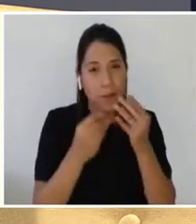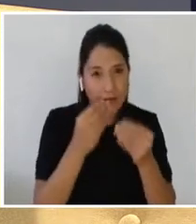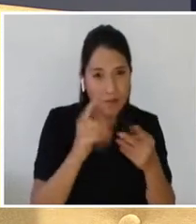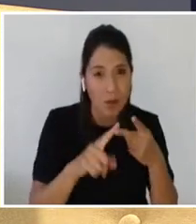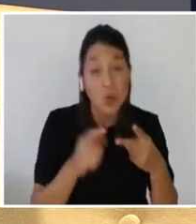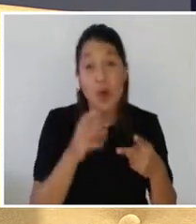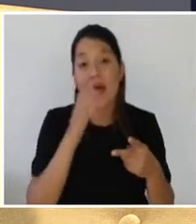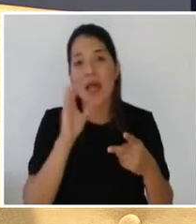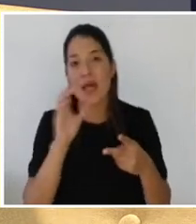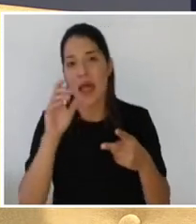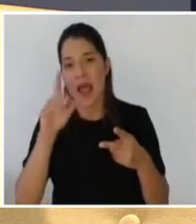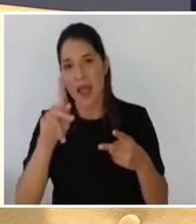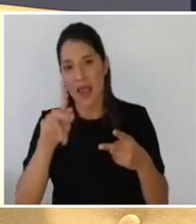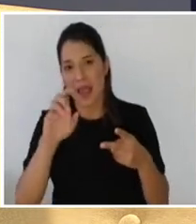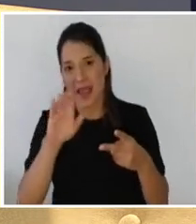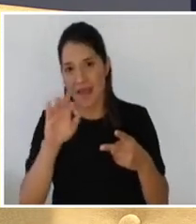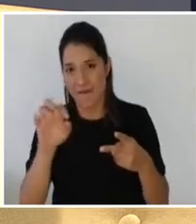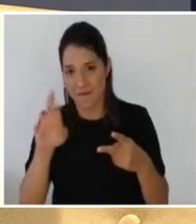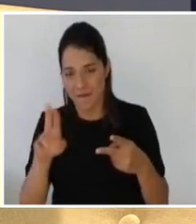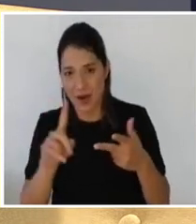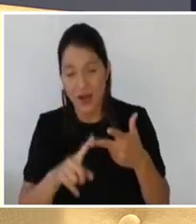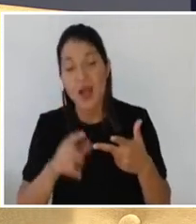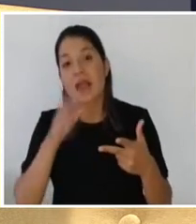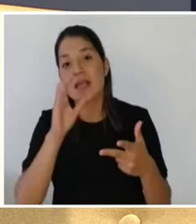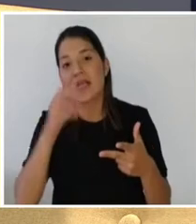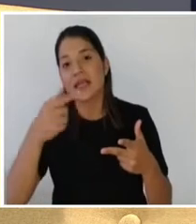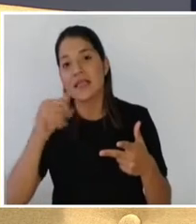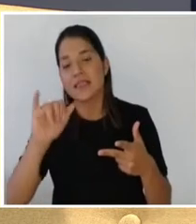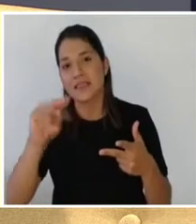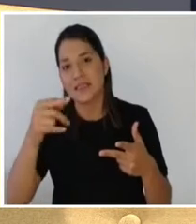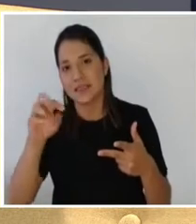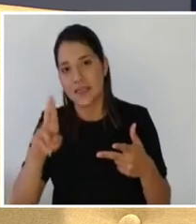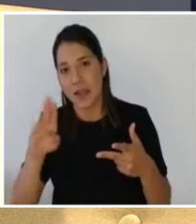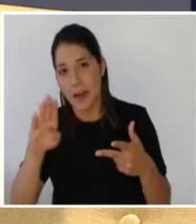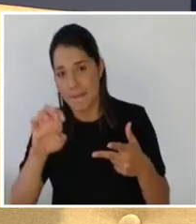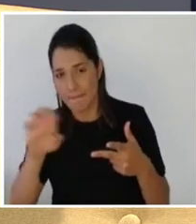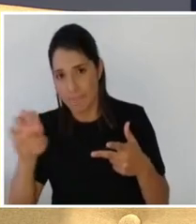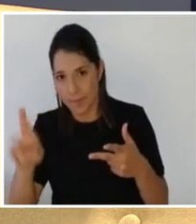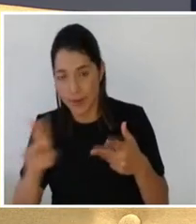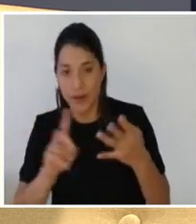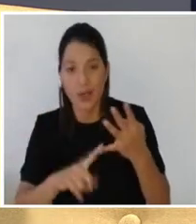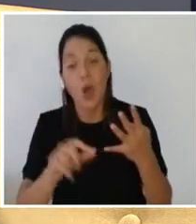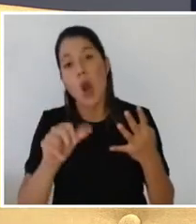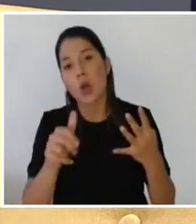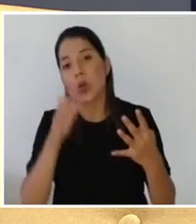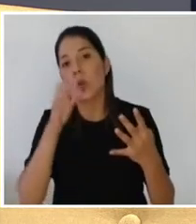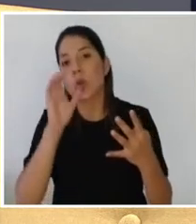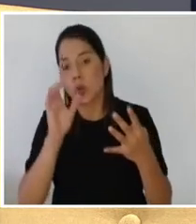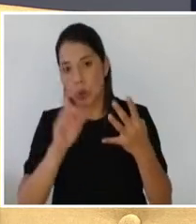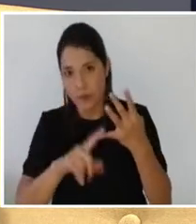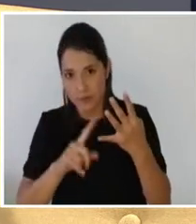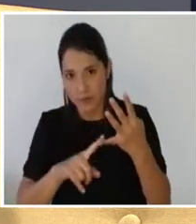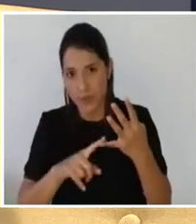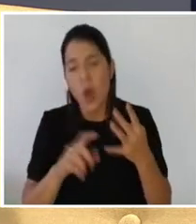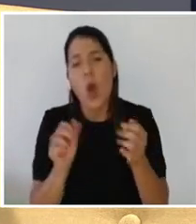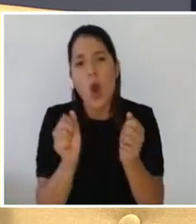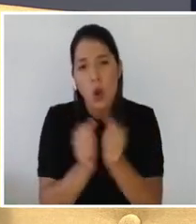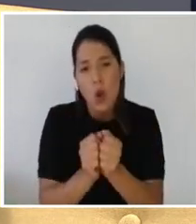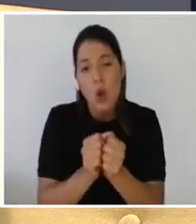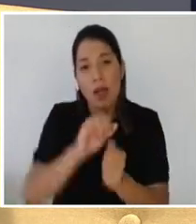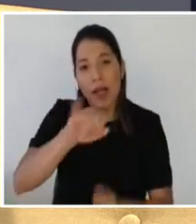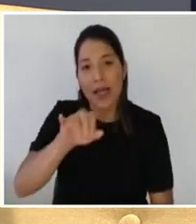una bebida también de ginger beer y una bebida de turmeric beer, que son fermentos de jengibre y fermentos de cúrcuma.